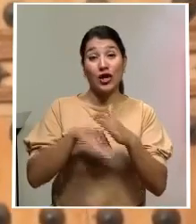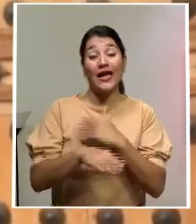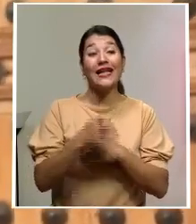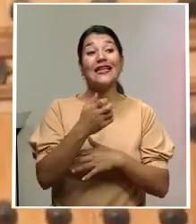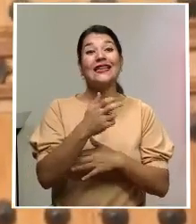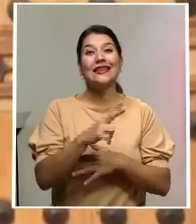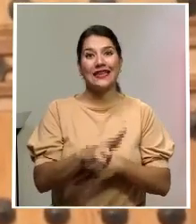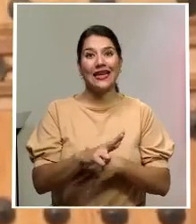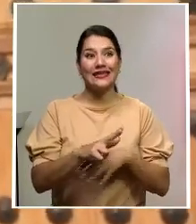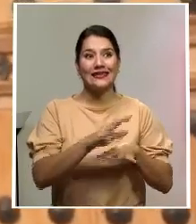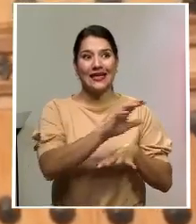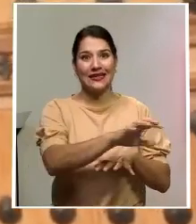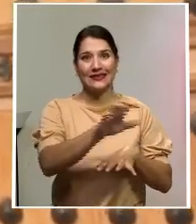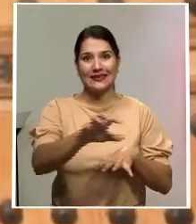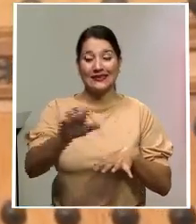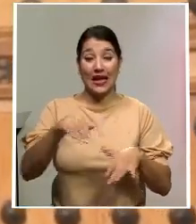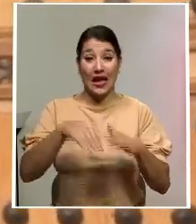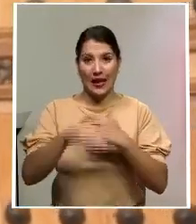32 estados mexicanos.